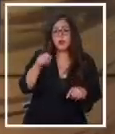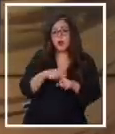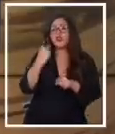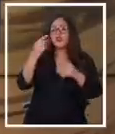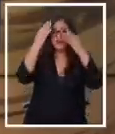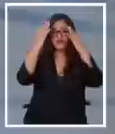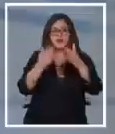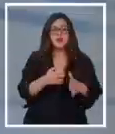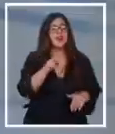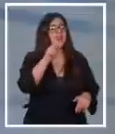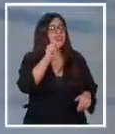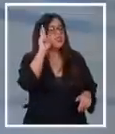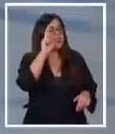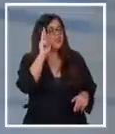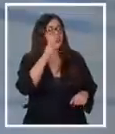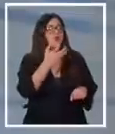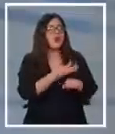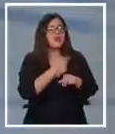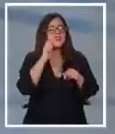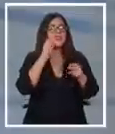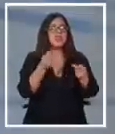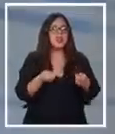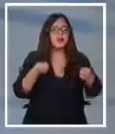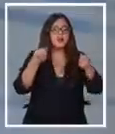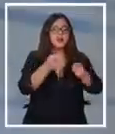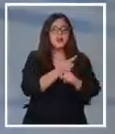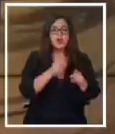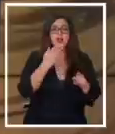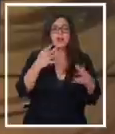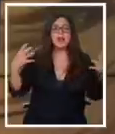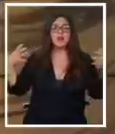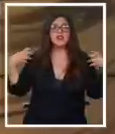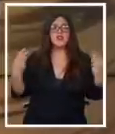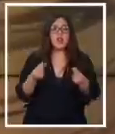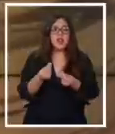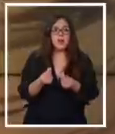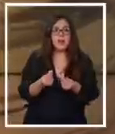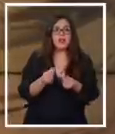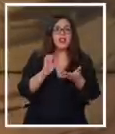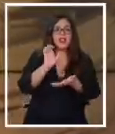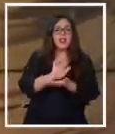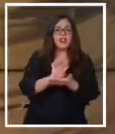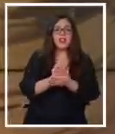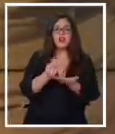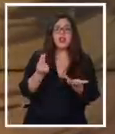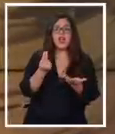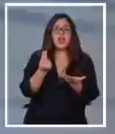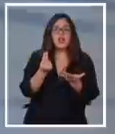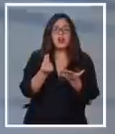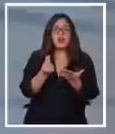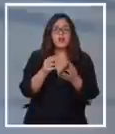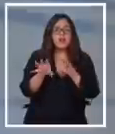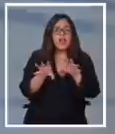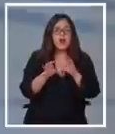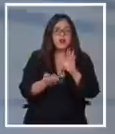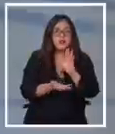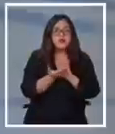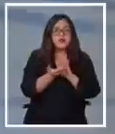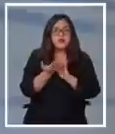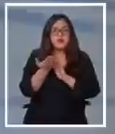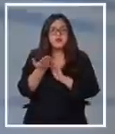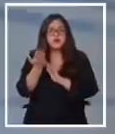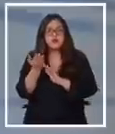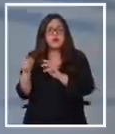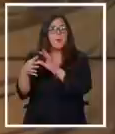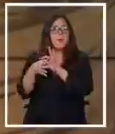aquella en esta reflexión este número dos conceptos entregar plata a tontas ya locas responsabilidad fiscal en cuanto de la inflación que están viendo y día los chilenos se